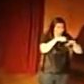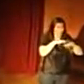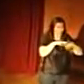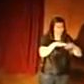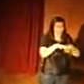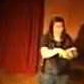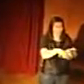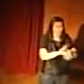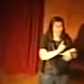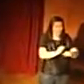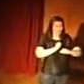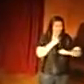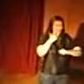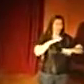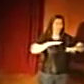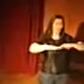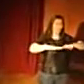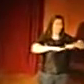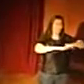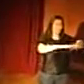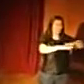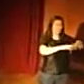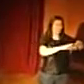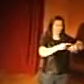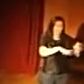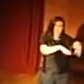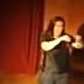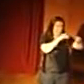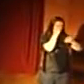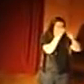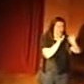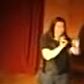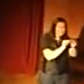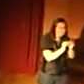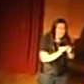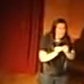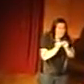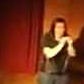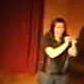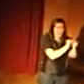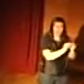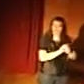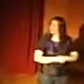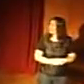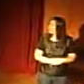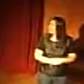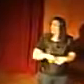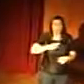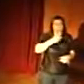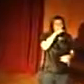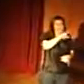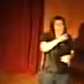dan movimiento a un paisaje absolutamente racional ordenado y armónico una de las figuras más